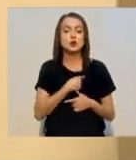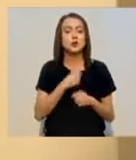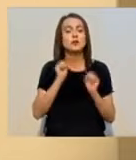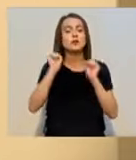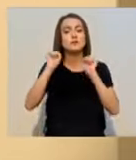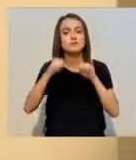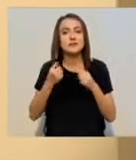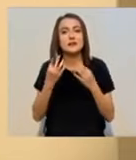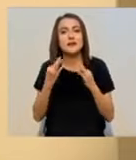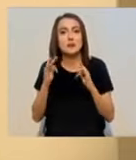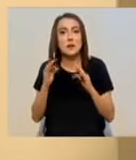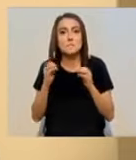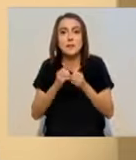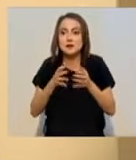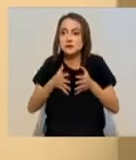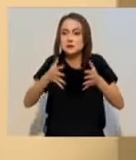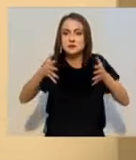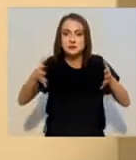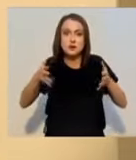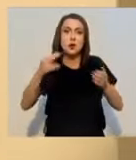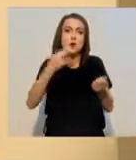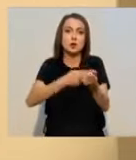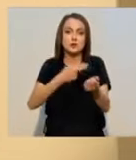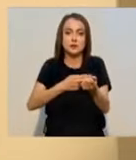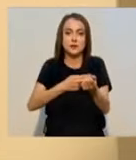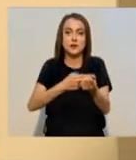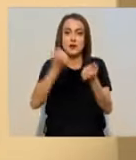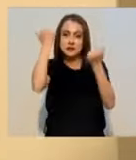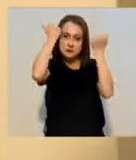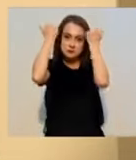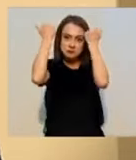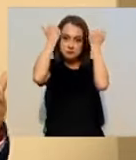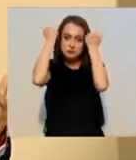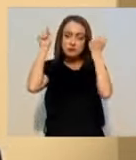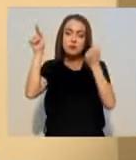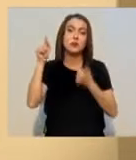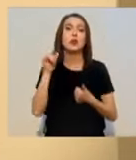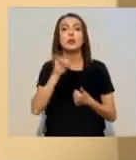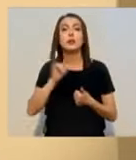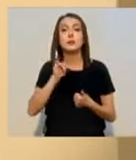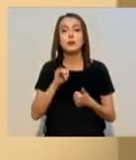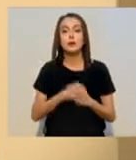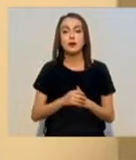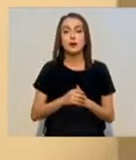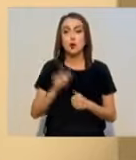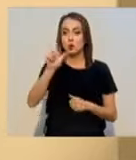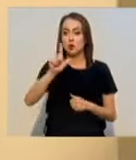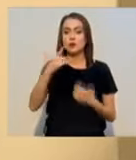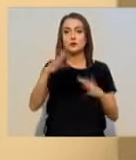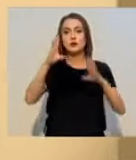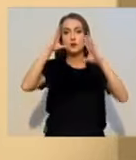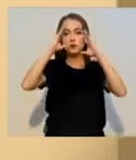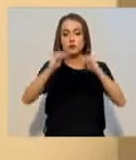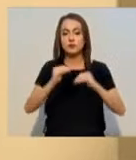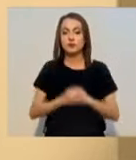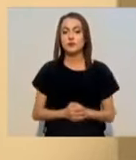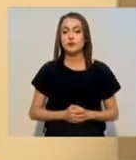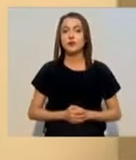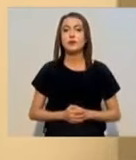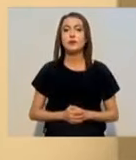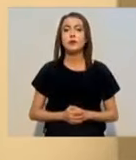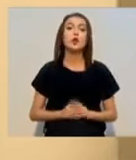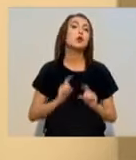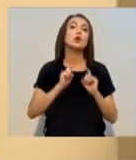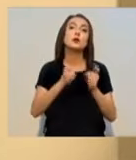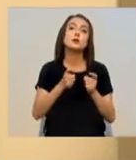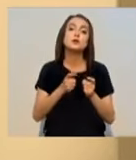lo posible por ampliar capacidad con el hospital psiquiátrico. También el lunes anunciamos la